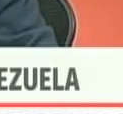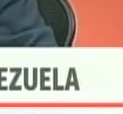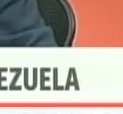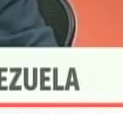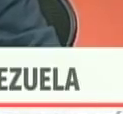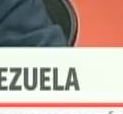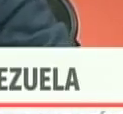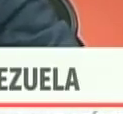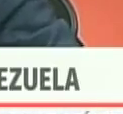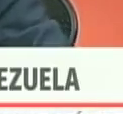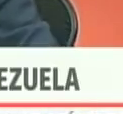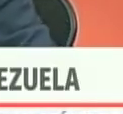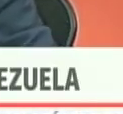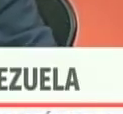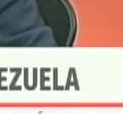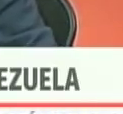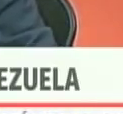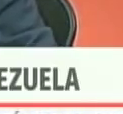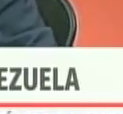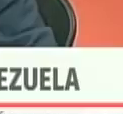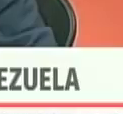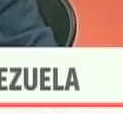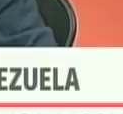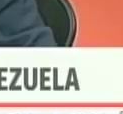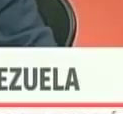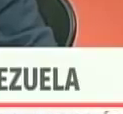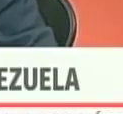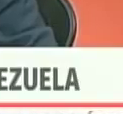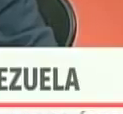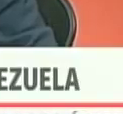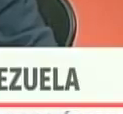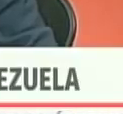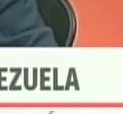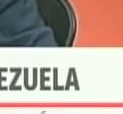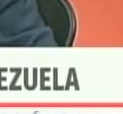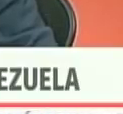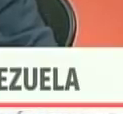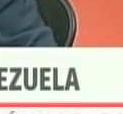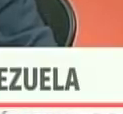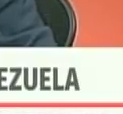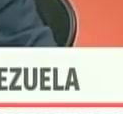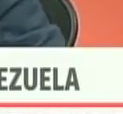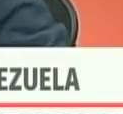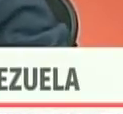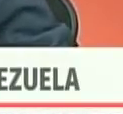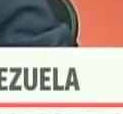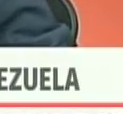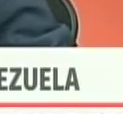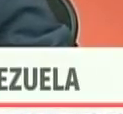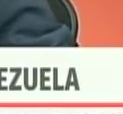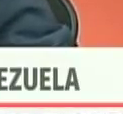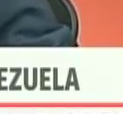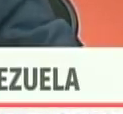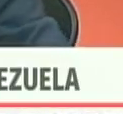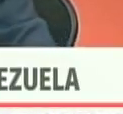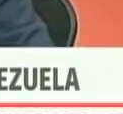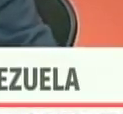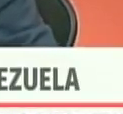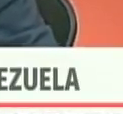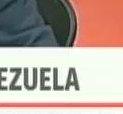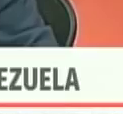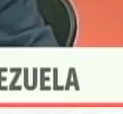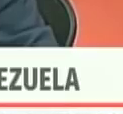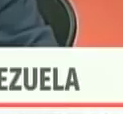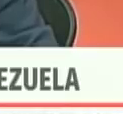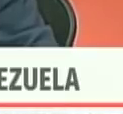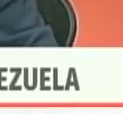texto, con el lanzamiento de nuevos productos en los próximos días, como lo de la nueva banca empresarial. Y además, en ese sueño del